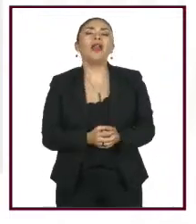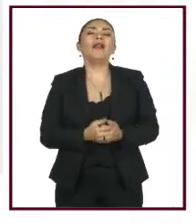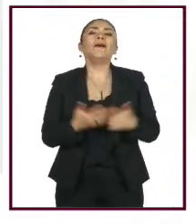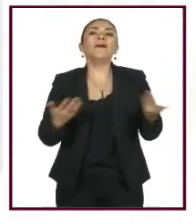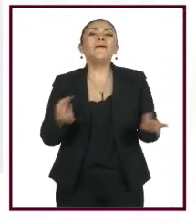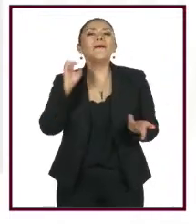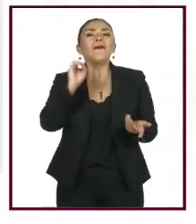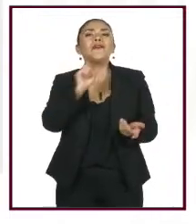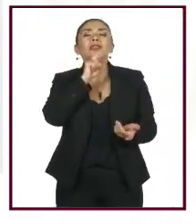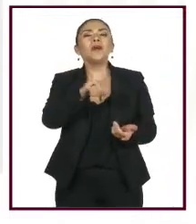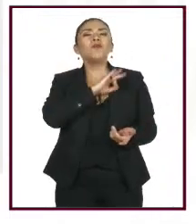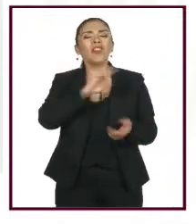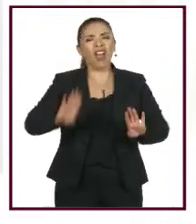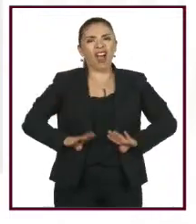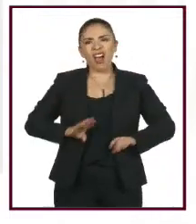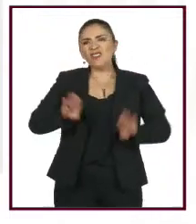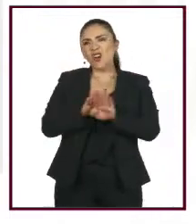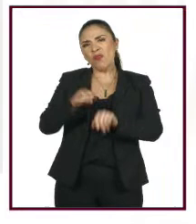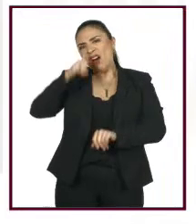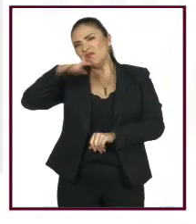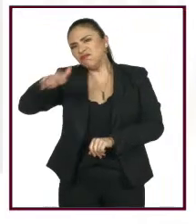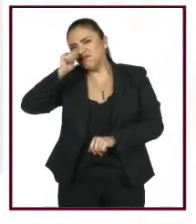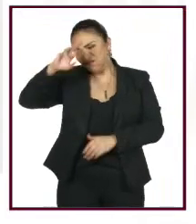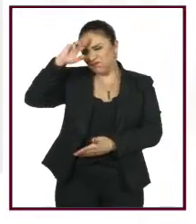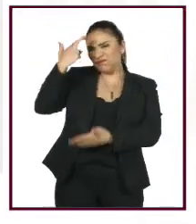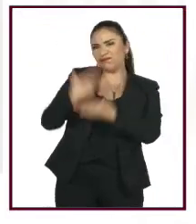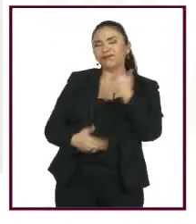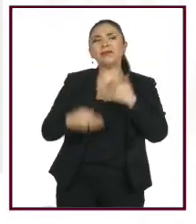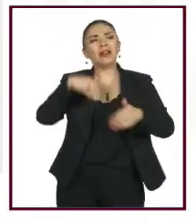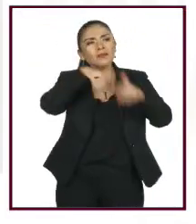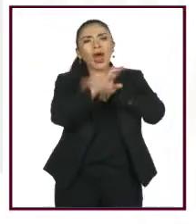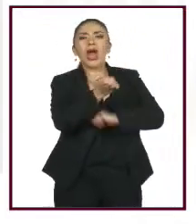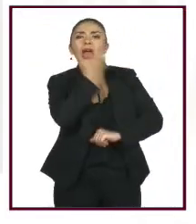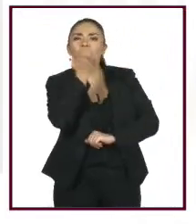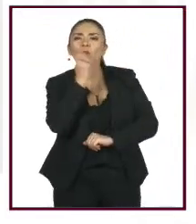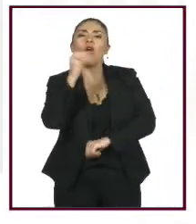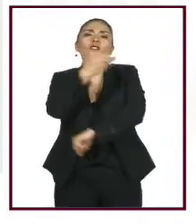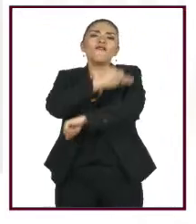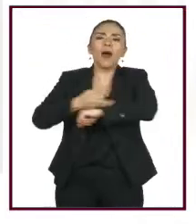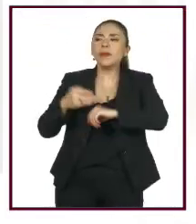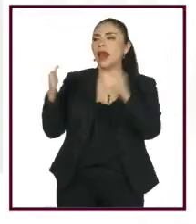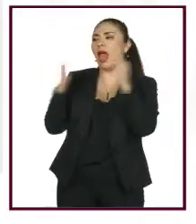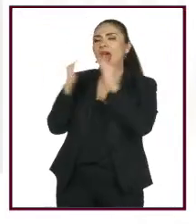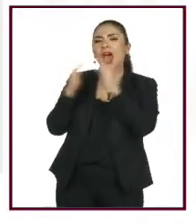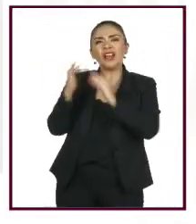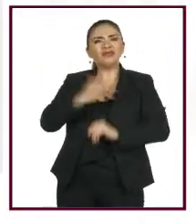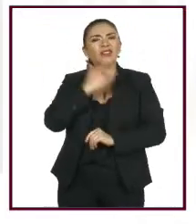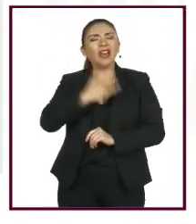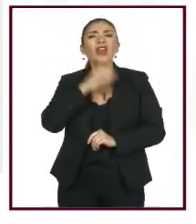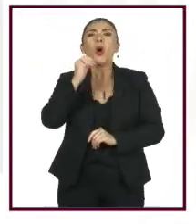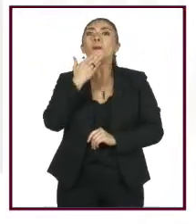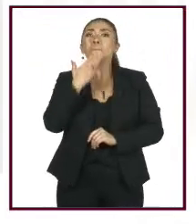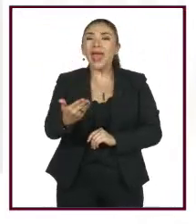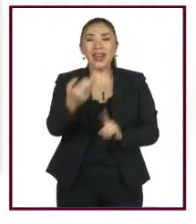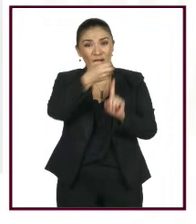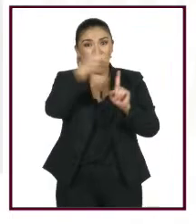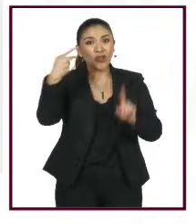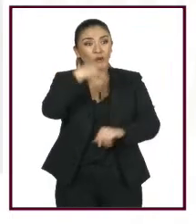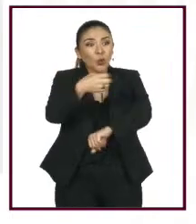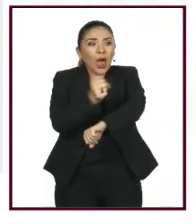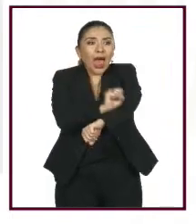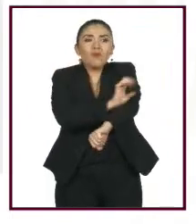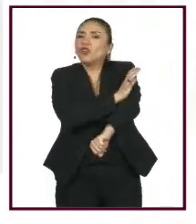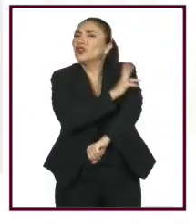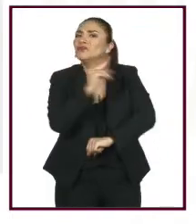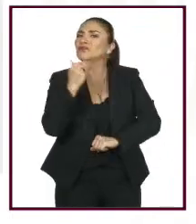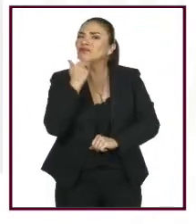pueden presentarse también conductas violentas tanto en la escuela como en la familia, dentro de la casa, tienen una mayor inestabilidad emocional